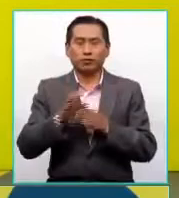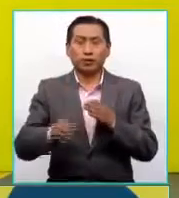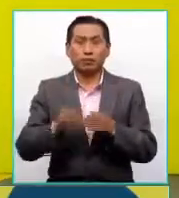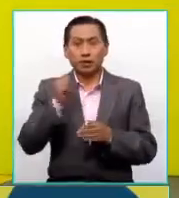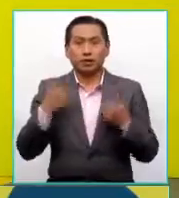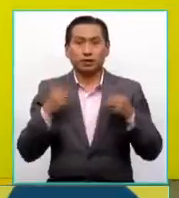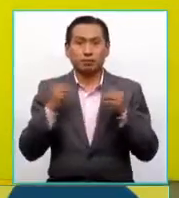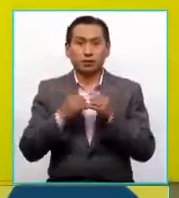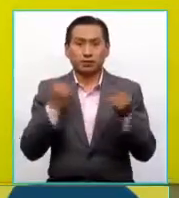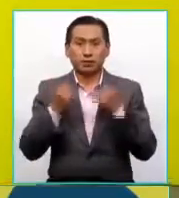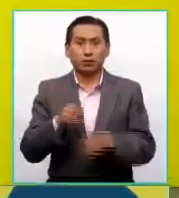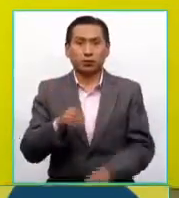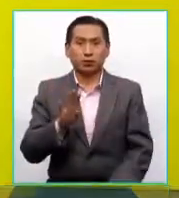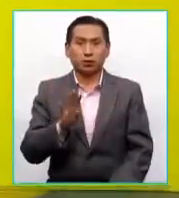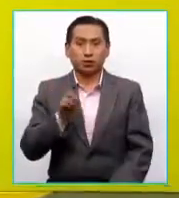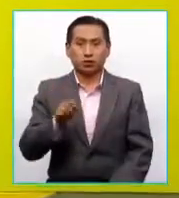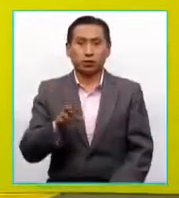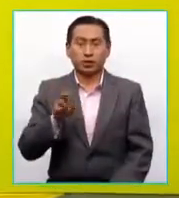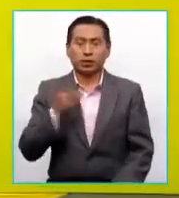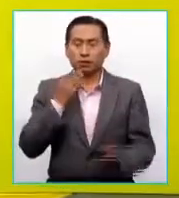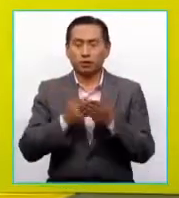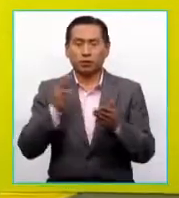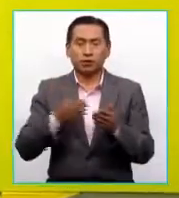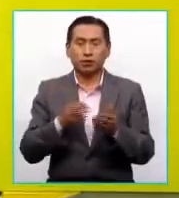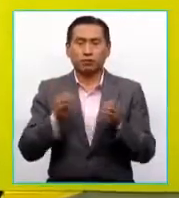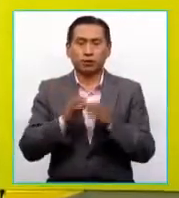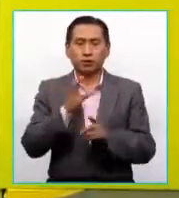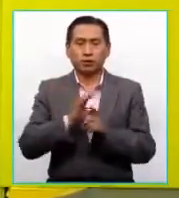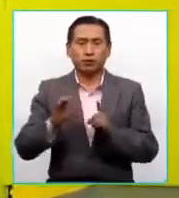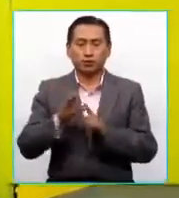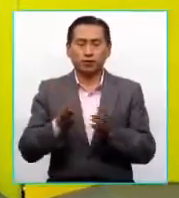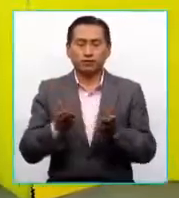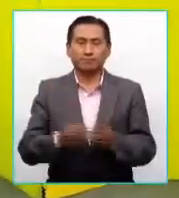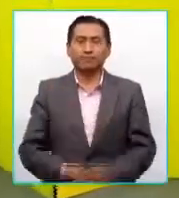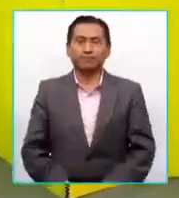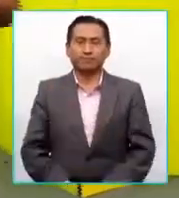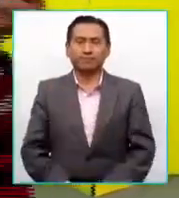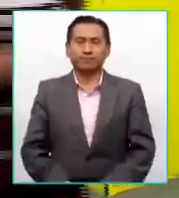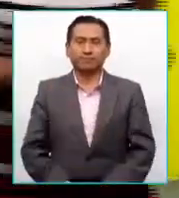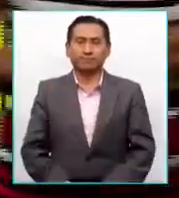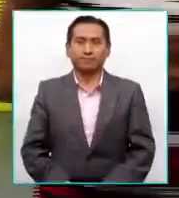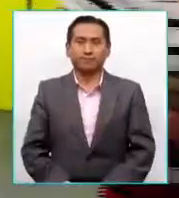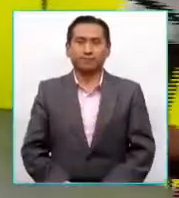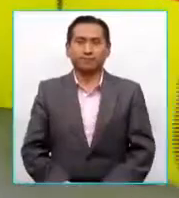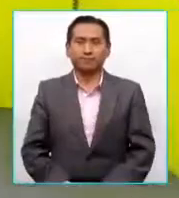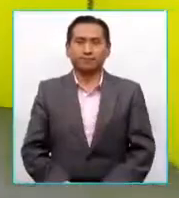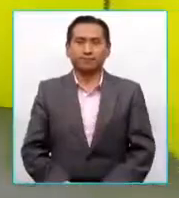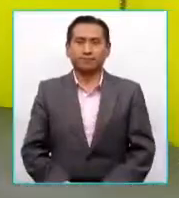estaremos con más, 4:30 de la tarde, con buena música en Culturas BTV. ¡Moro!